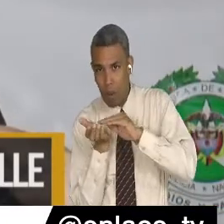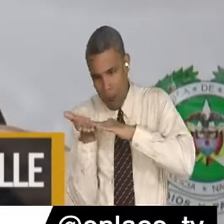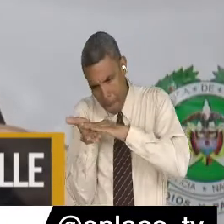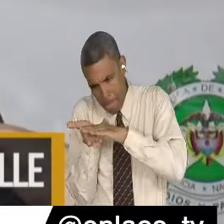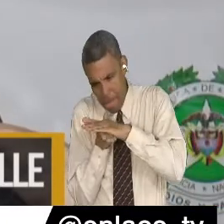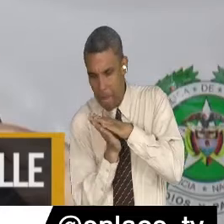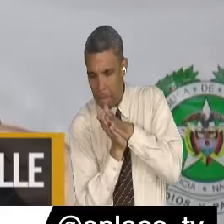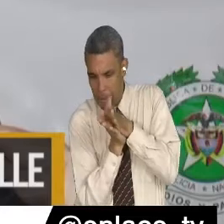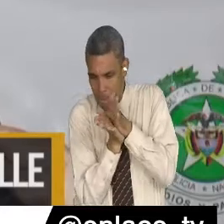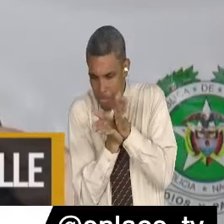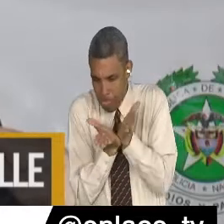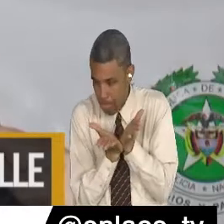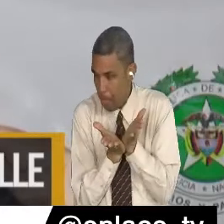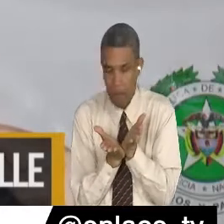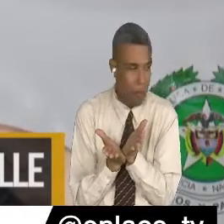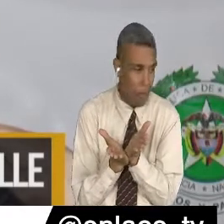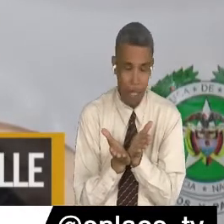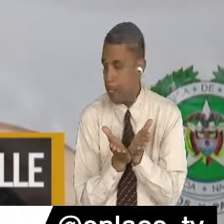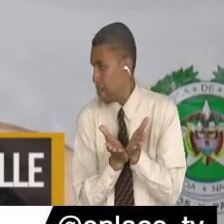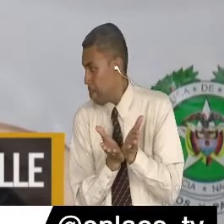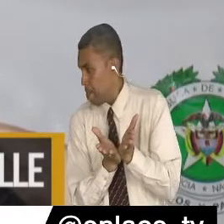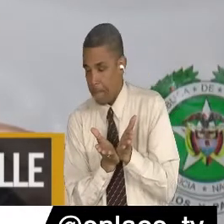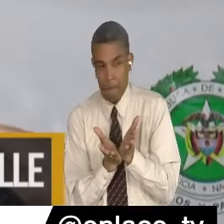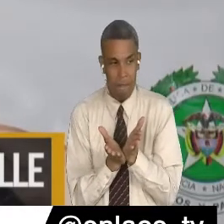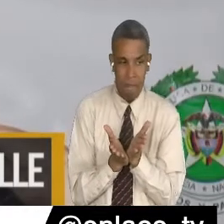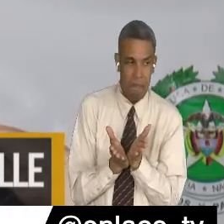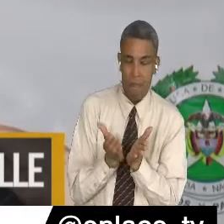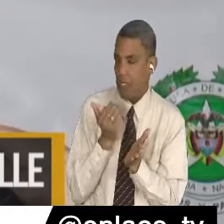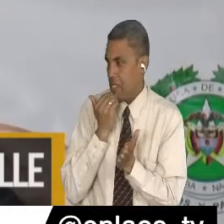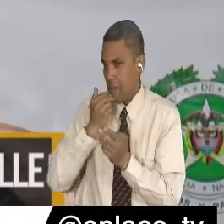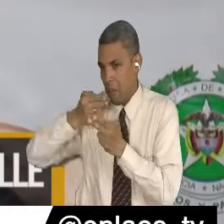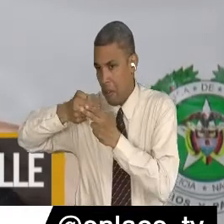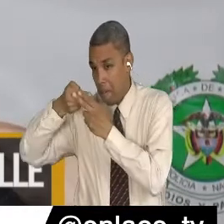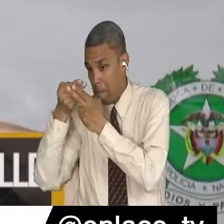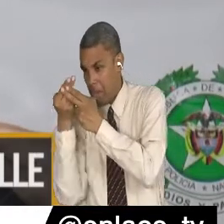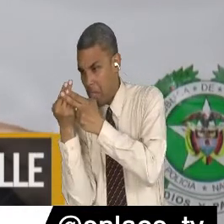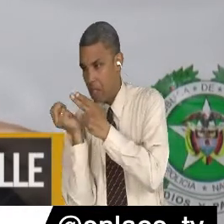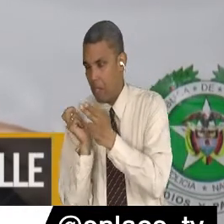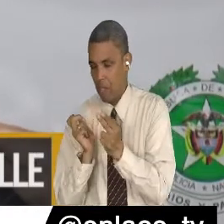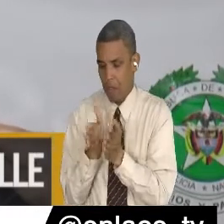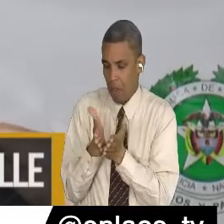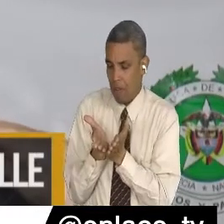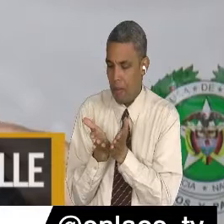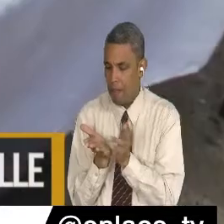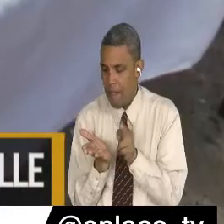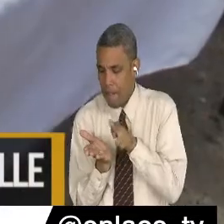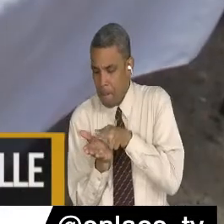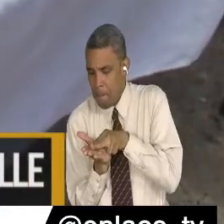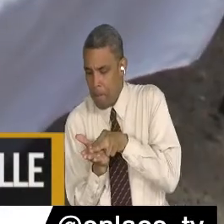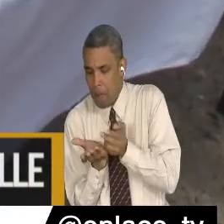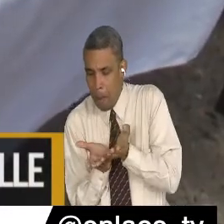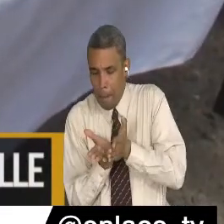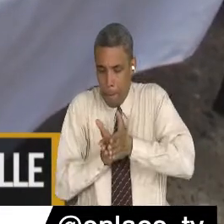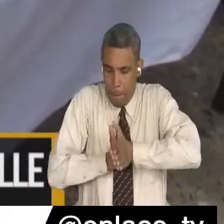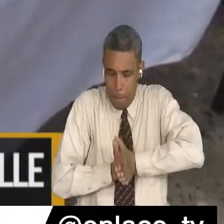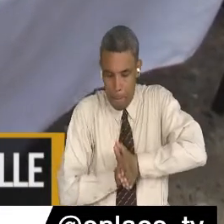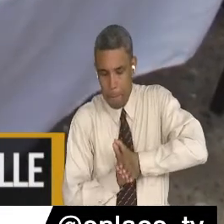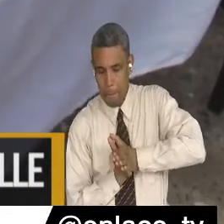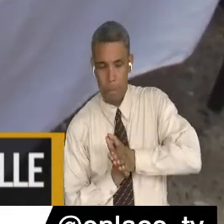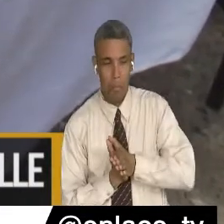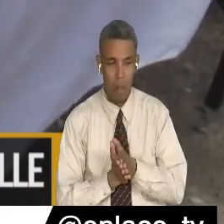había permitido ingresar, están pues introduciendo esos elementos a la celda como tal. Esas razones llevaron